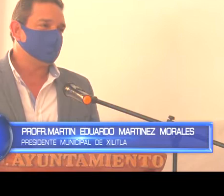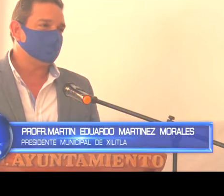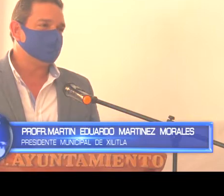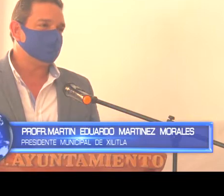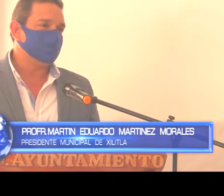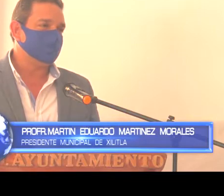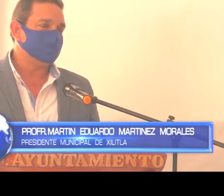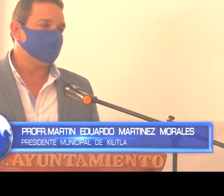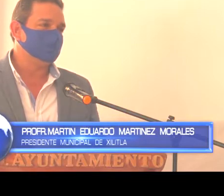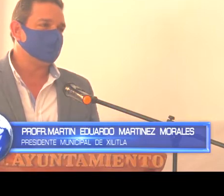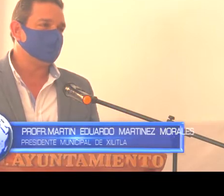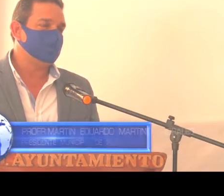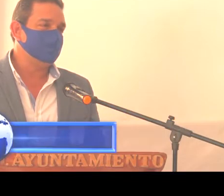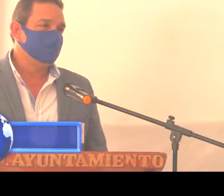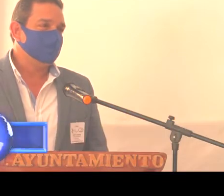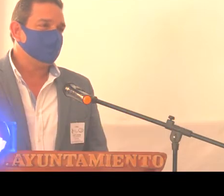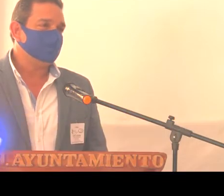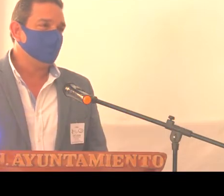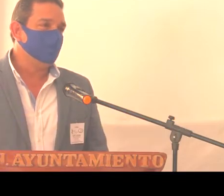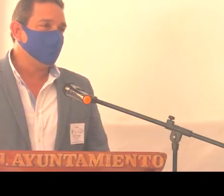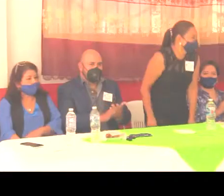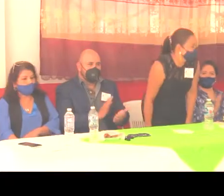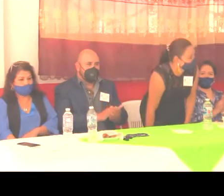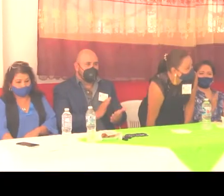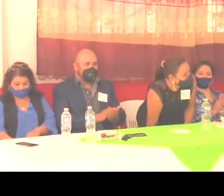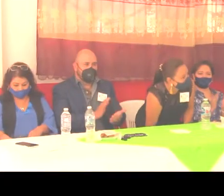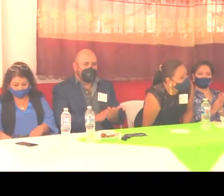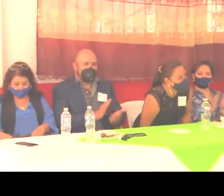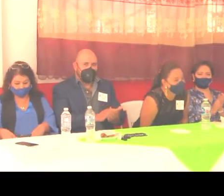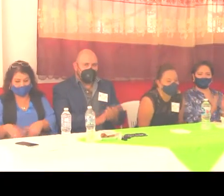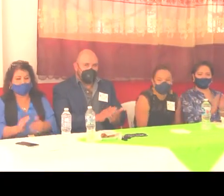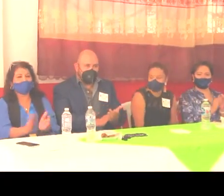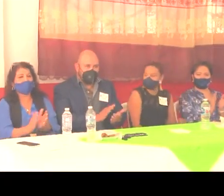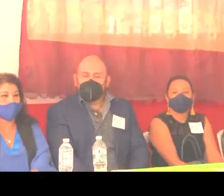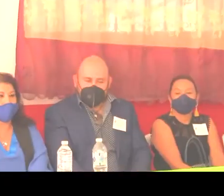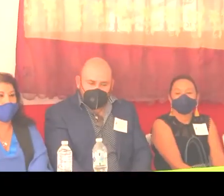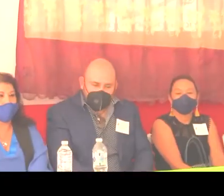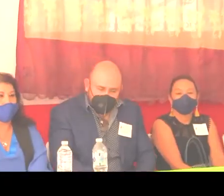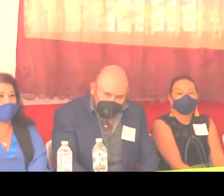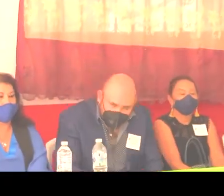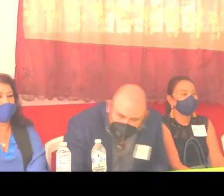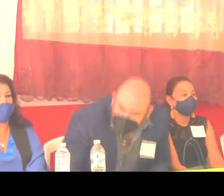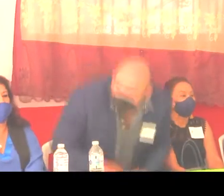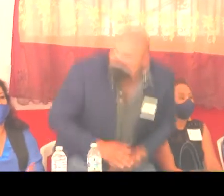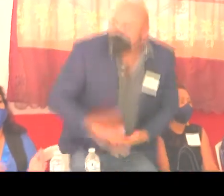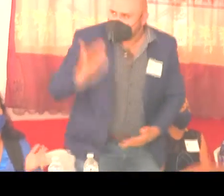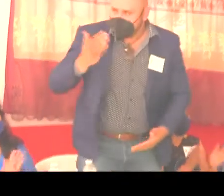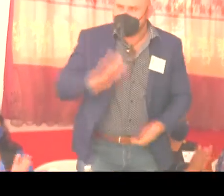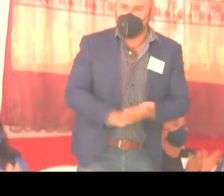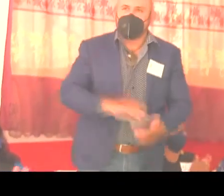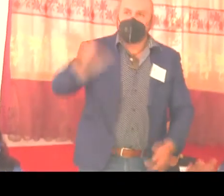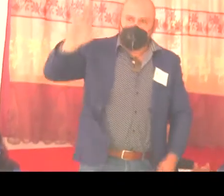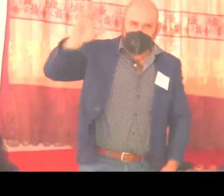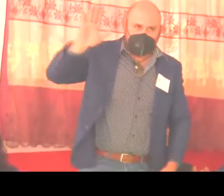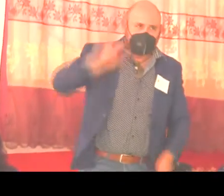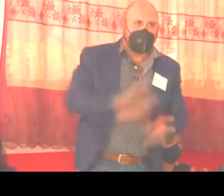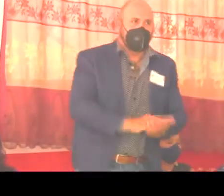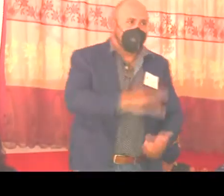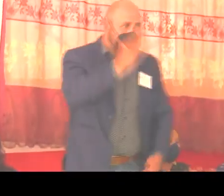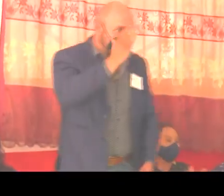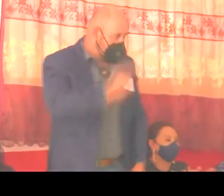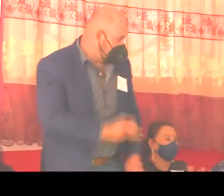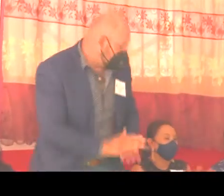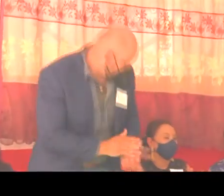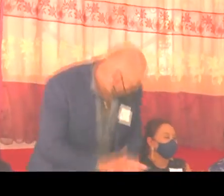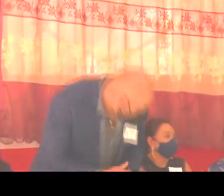planta potabilizadora que tenemos aquí, que cumple con todas las normas y certificaciones de Cofepris. Quiero informarles que